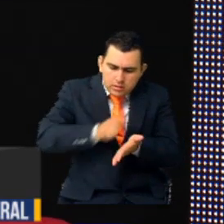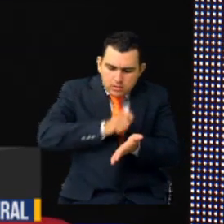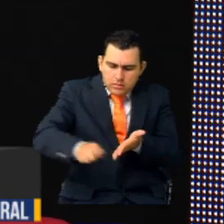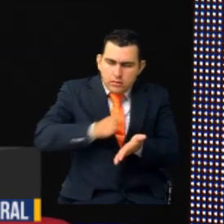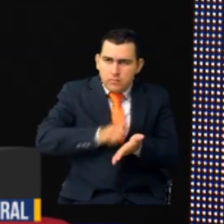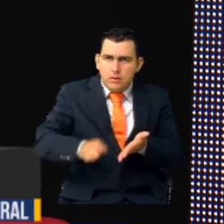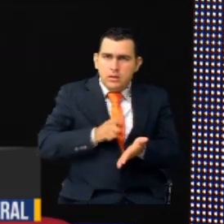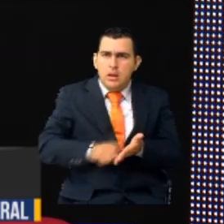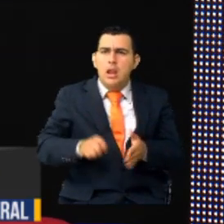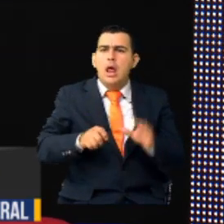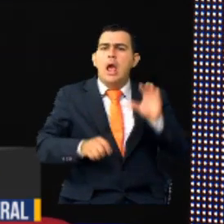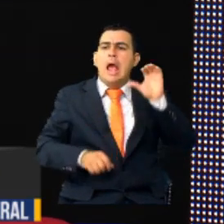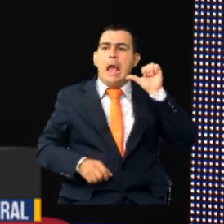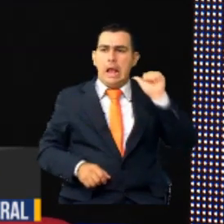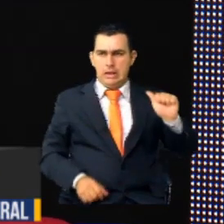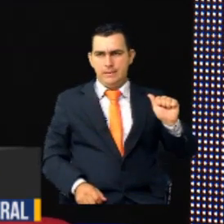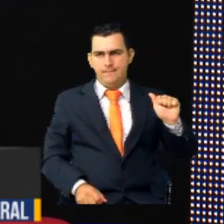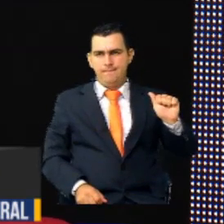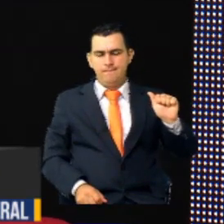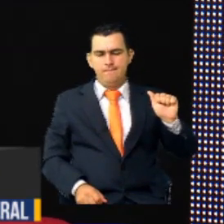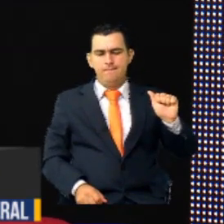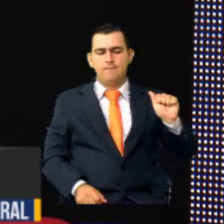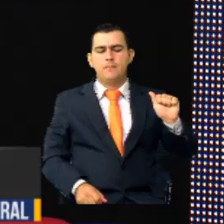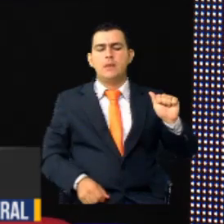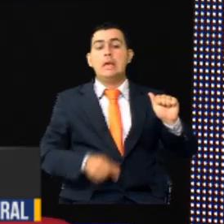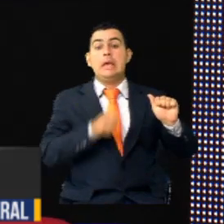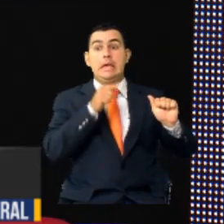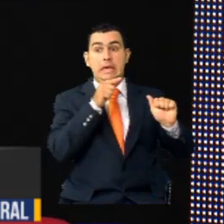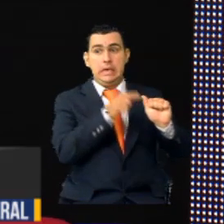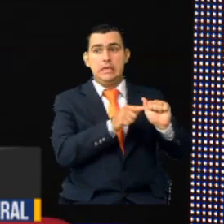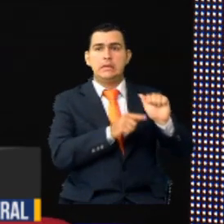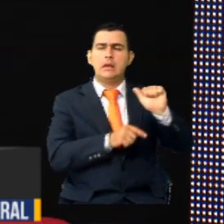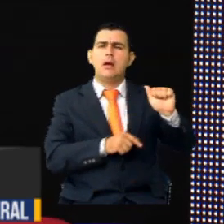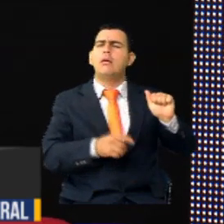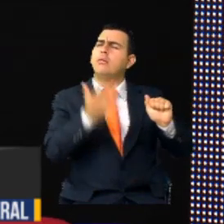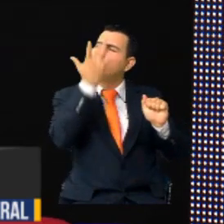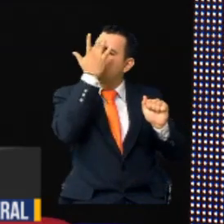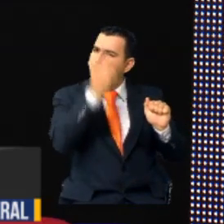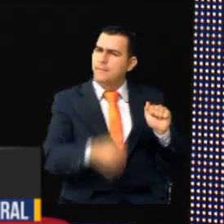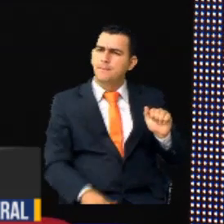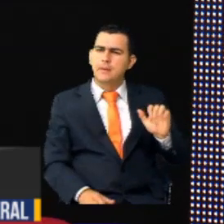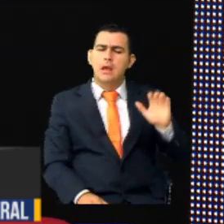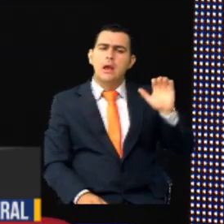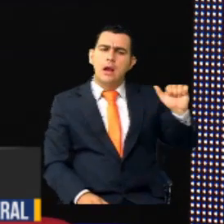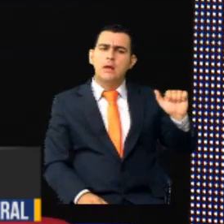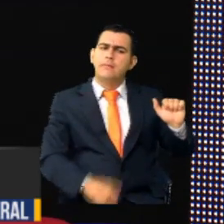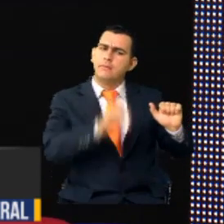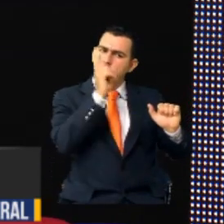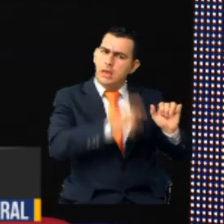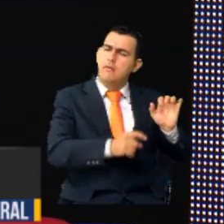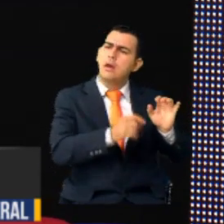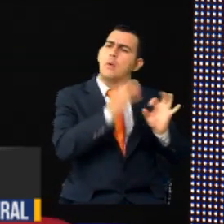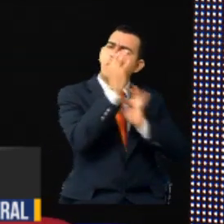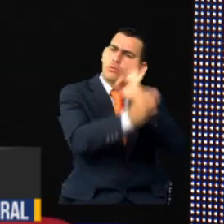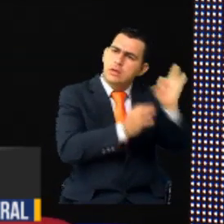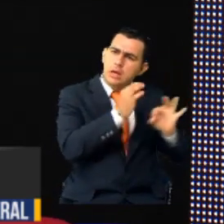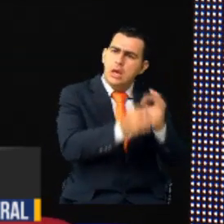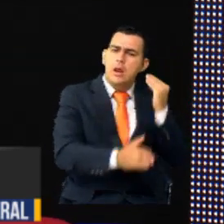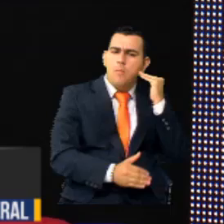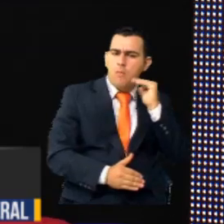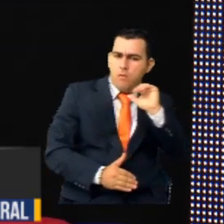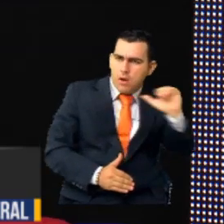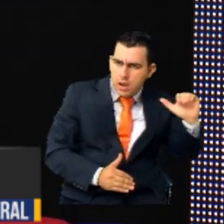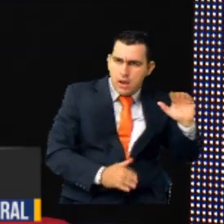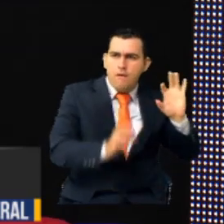las mujeres. Esas 4.000 soluciones de vivienda. ¿Por qué? Porque queremos proteger a la mujer y a la familia,